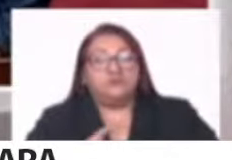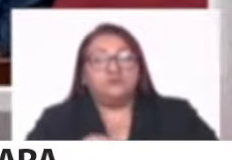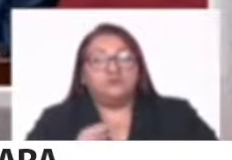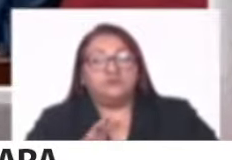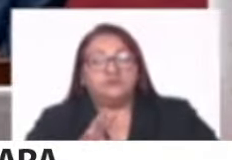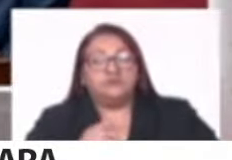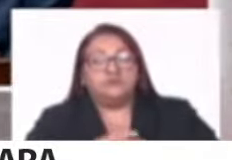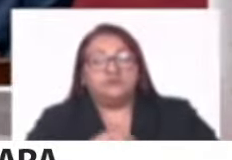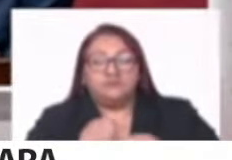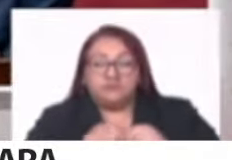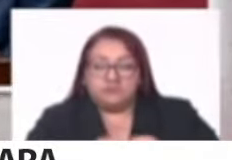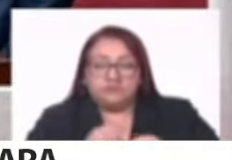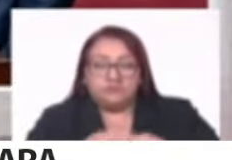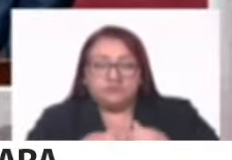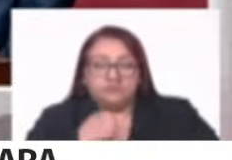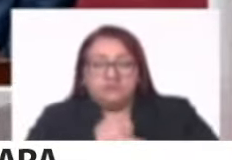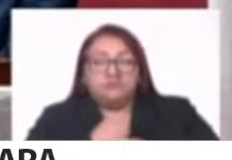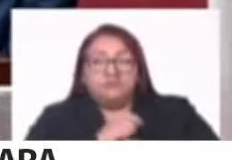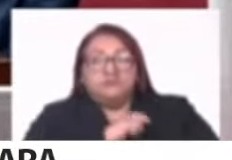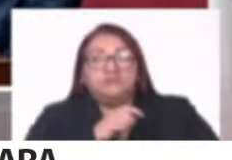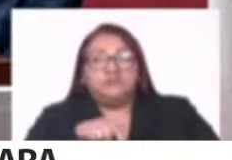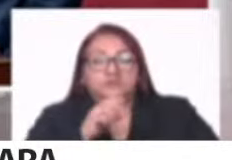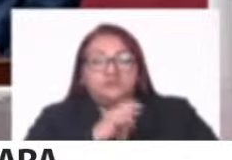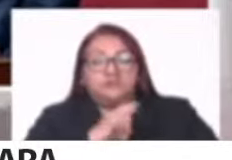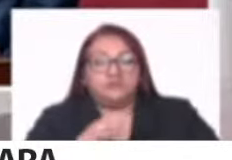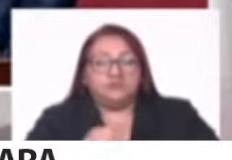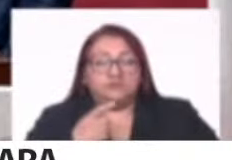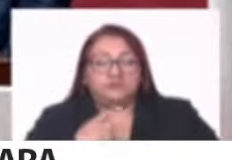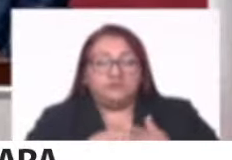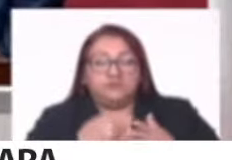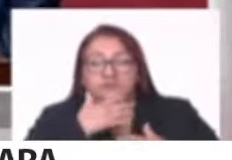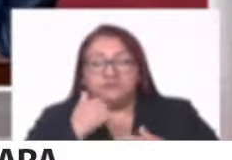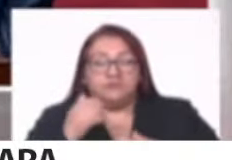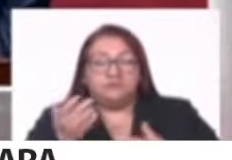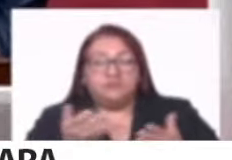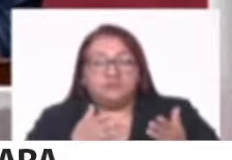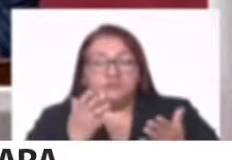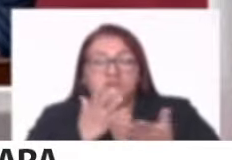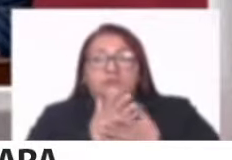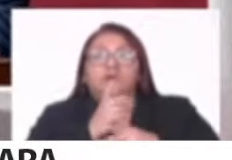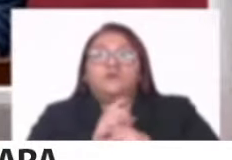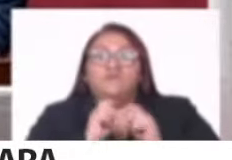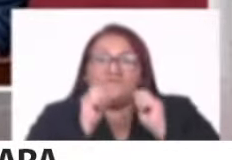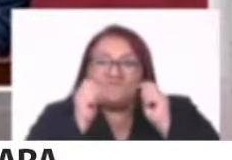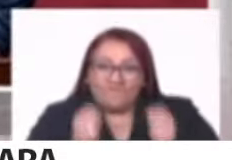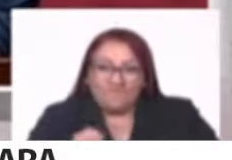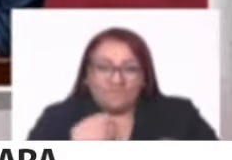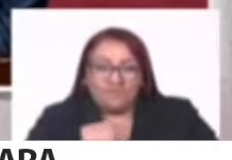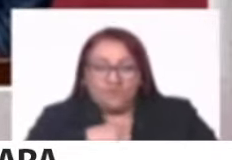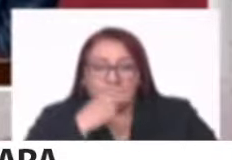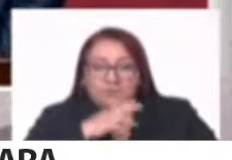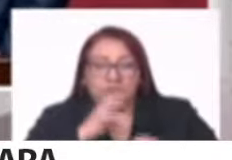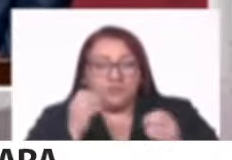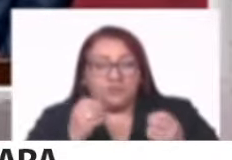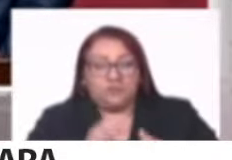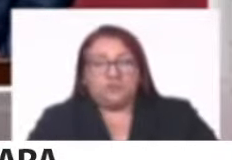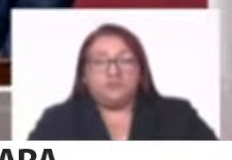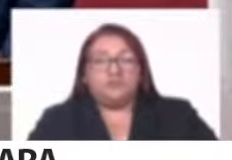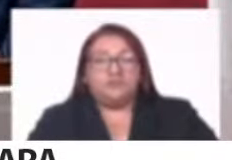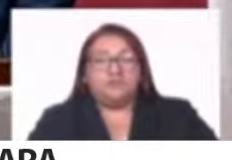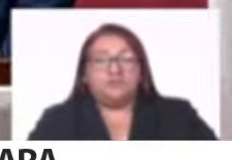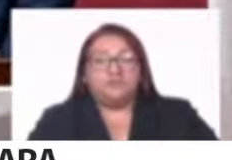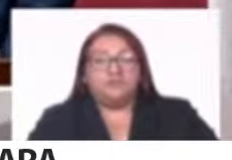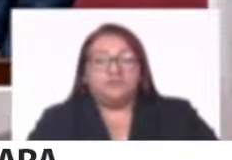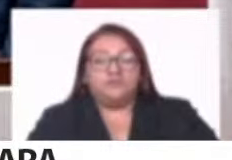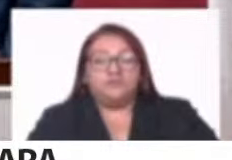continúa con los esfuerzos de este gobierno para mejorar los servicios educativos destinados a nuestros niños y jóvenes.